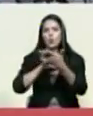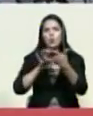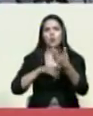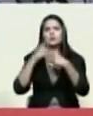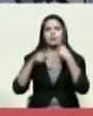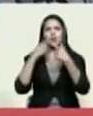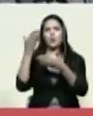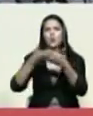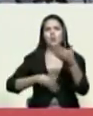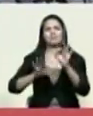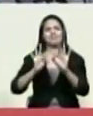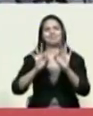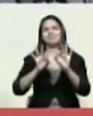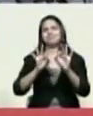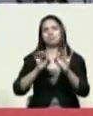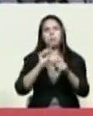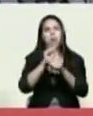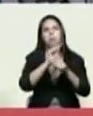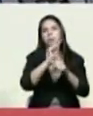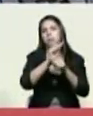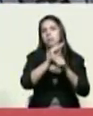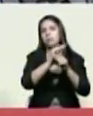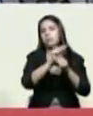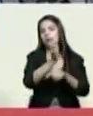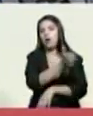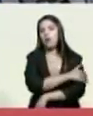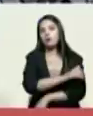discurso y electrocutaba a los escuálidos.